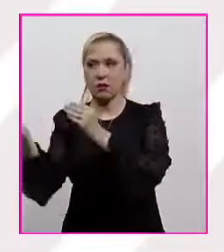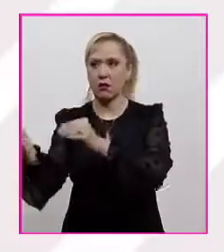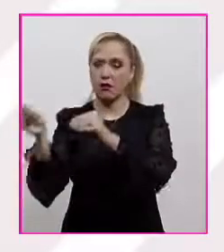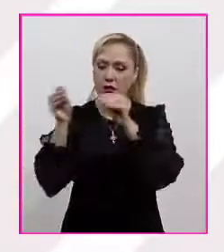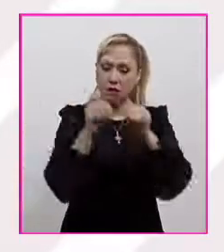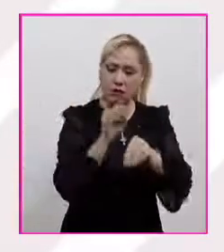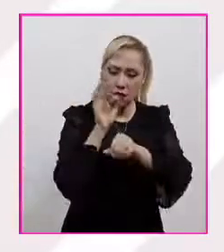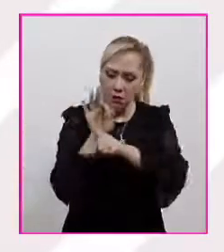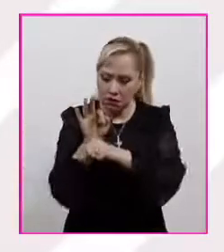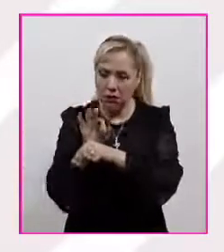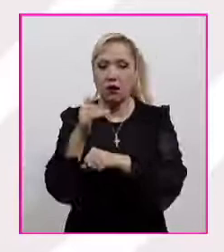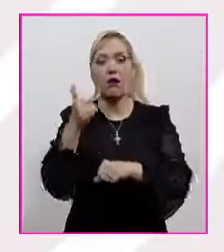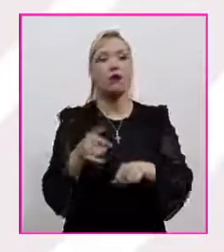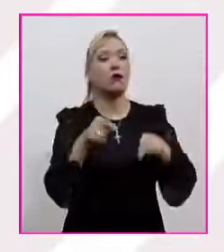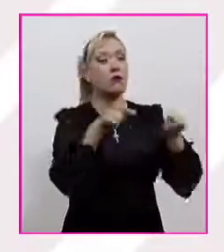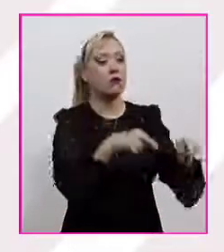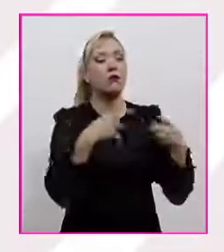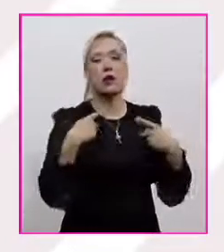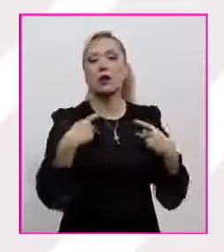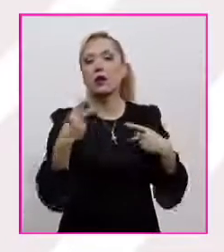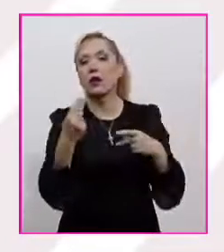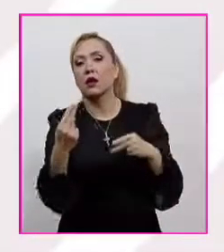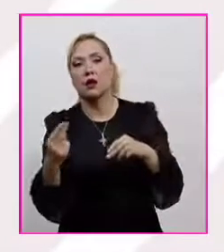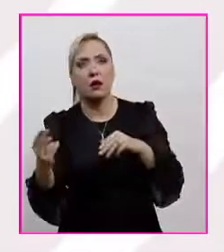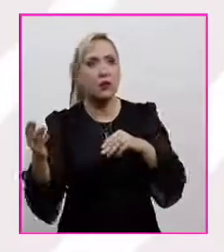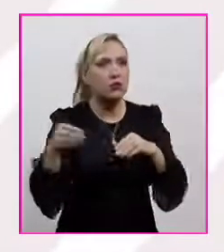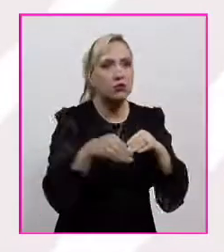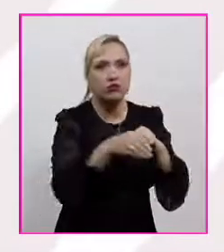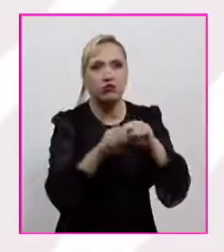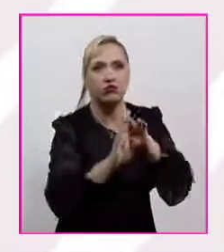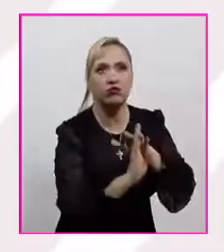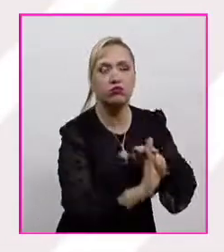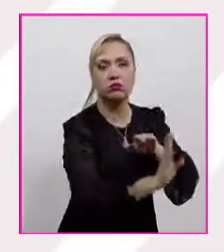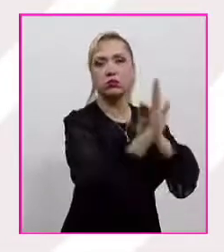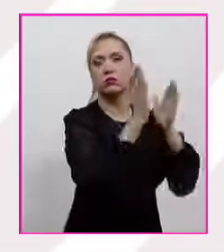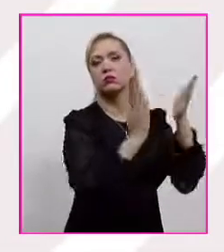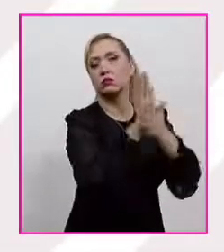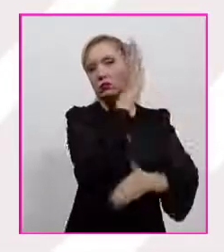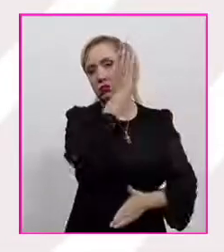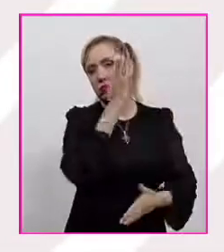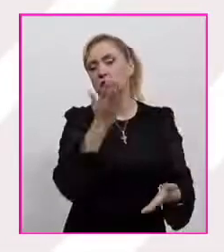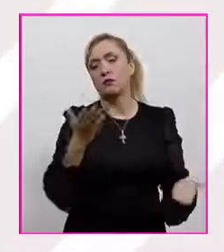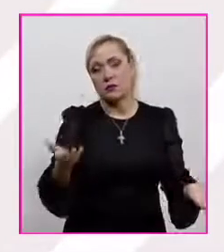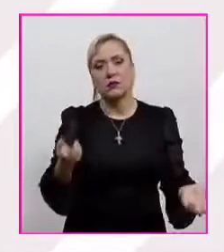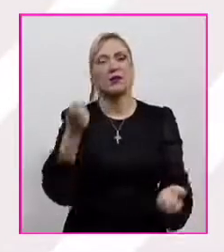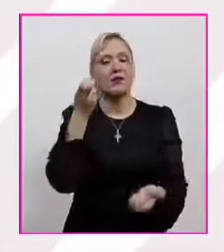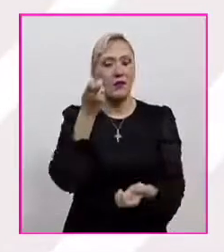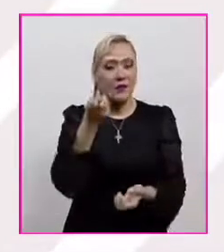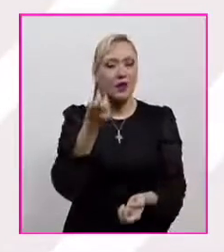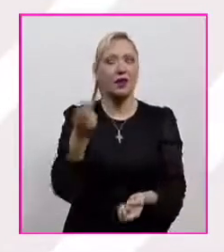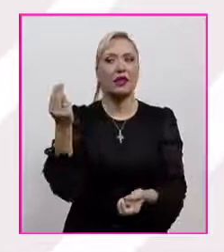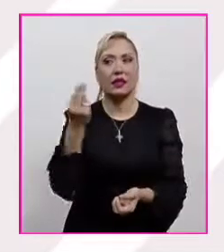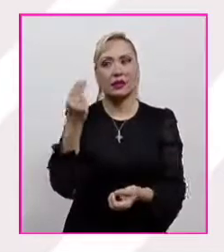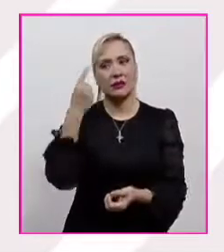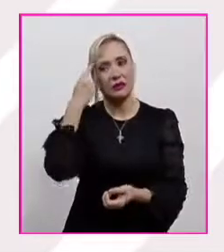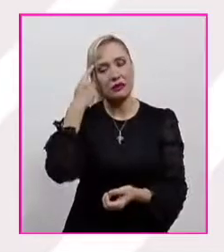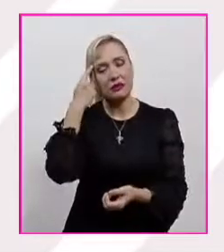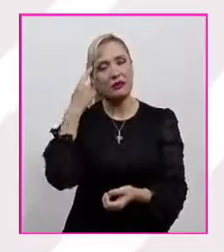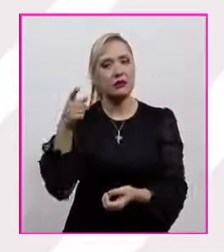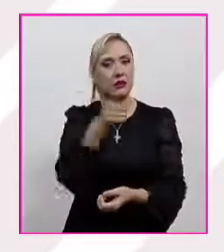personas en situación de movilidad? Y en este punto sí recalcar el trabajo que hemos buscado hacer con las